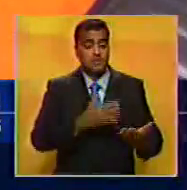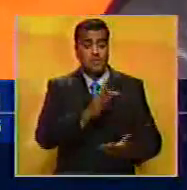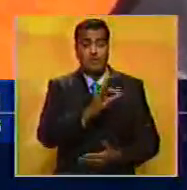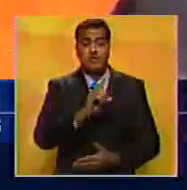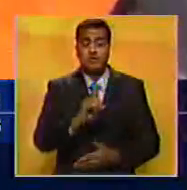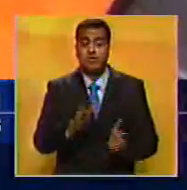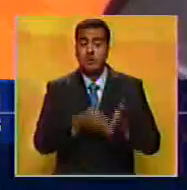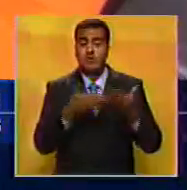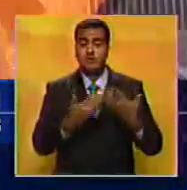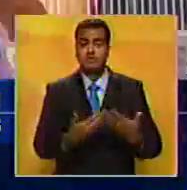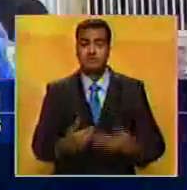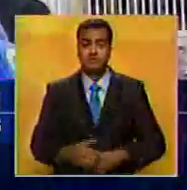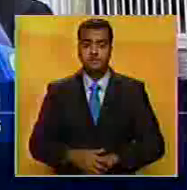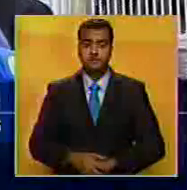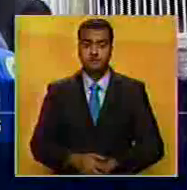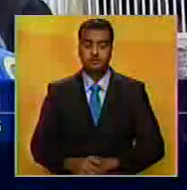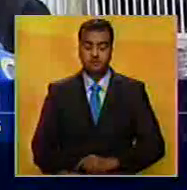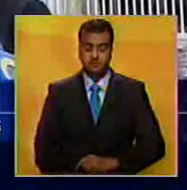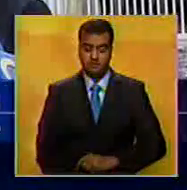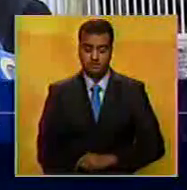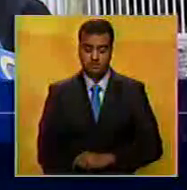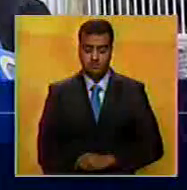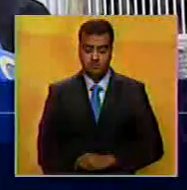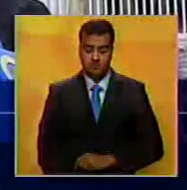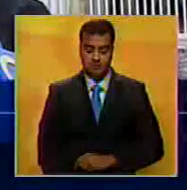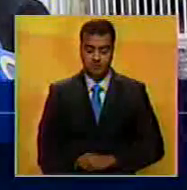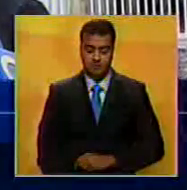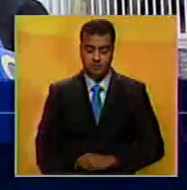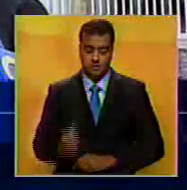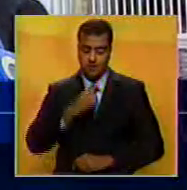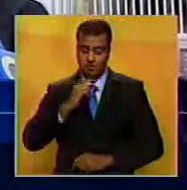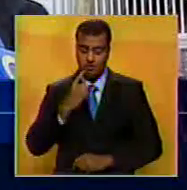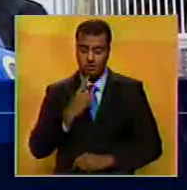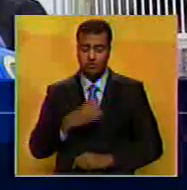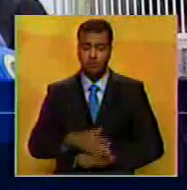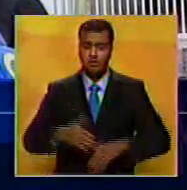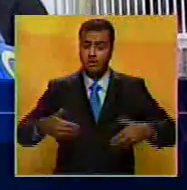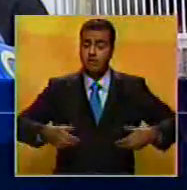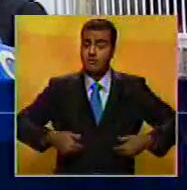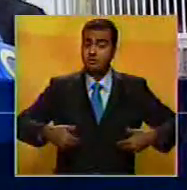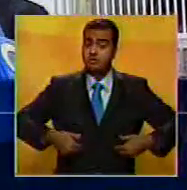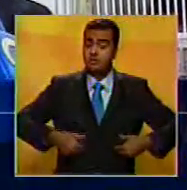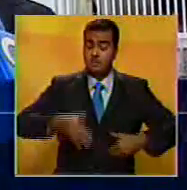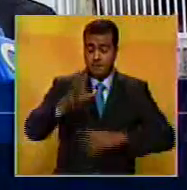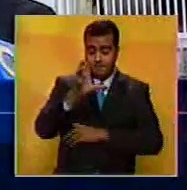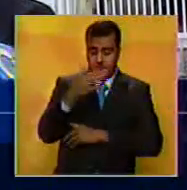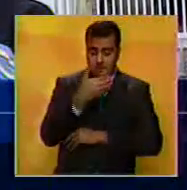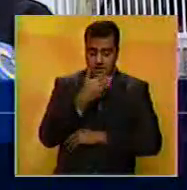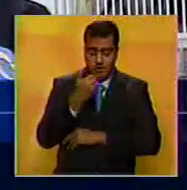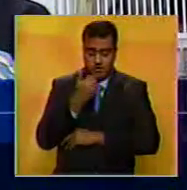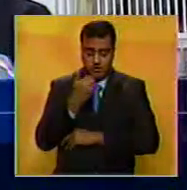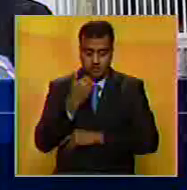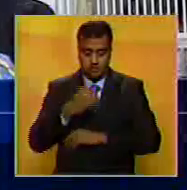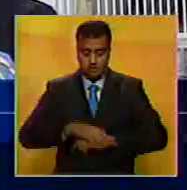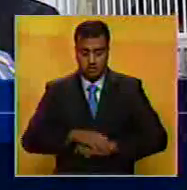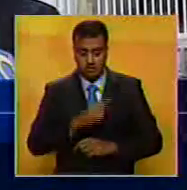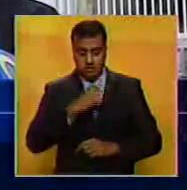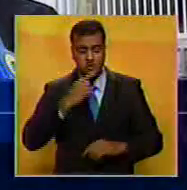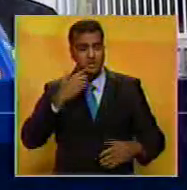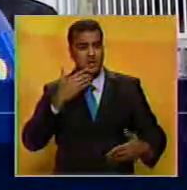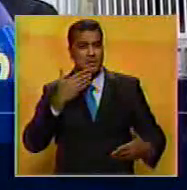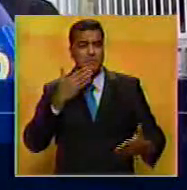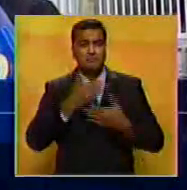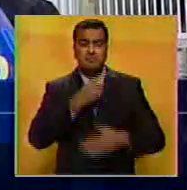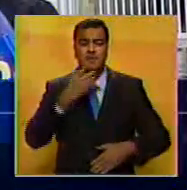Biblia. Si él murió por luchar por un país, que el país mejore, que ya no sigan matando estudiantes, que